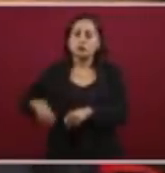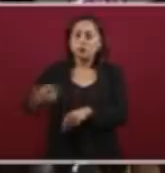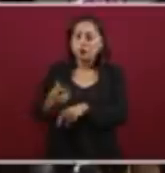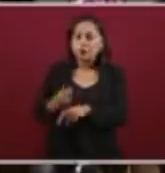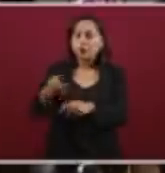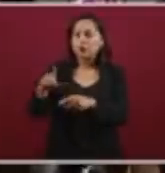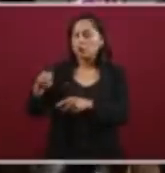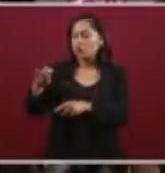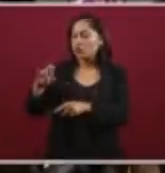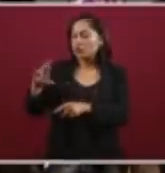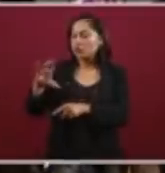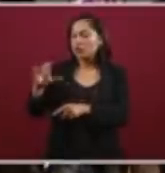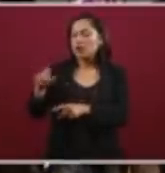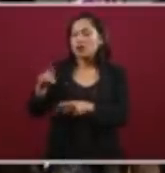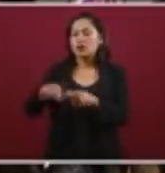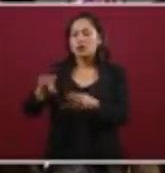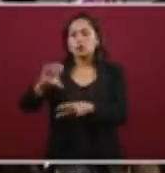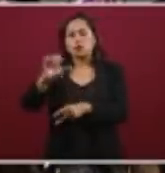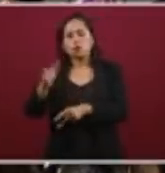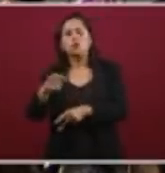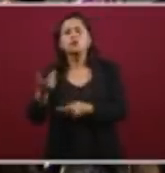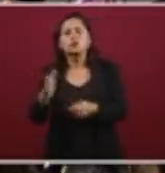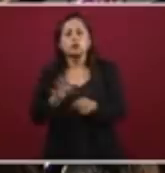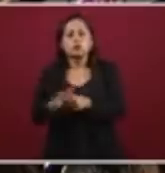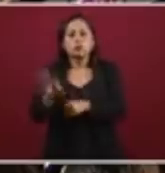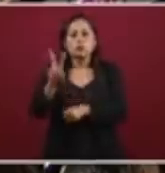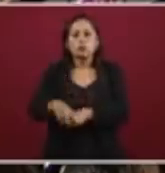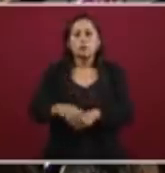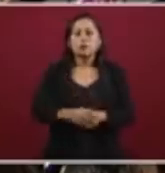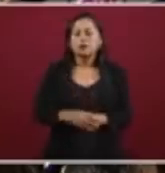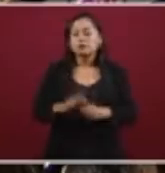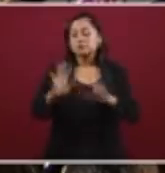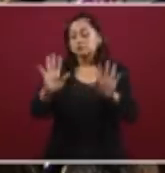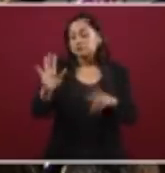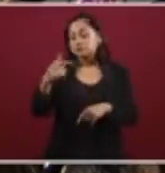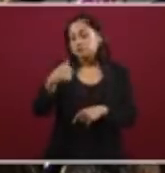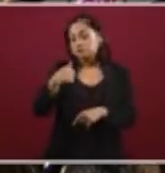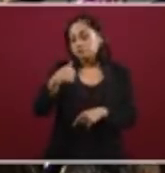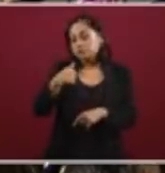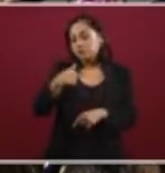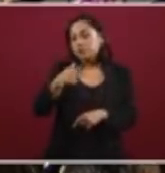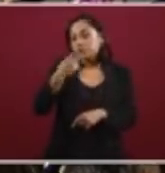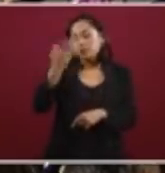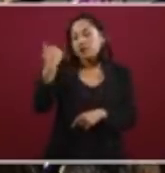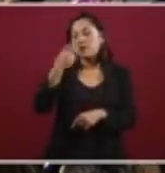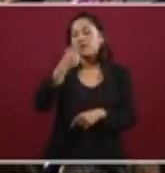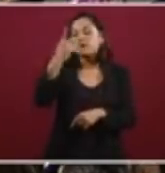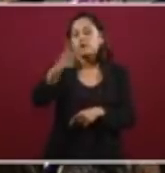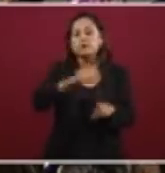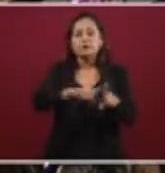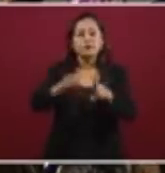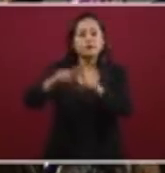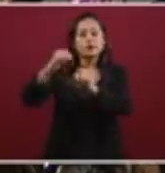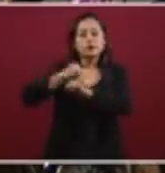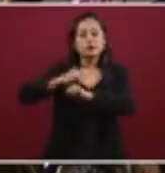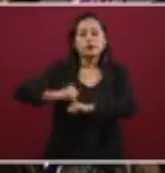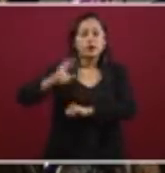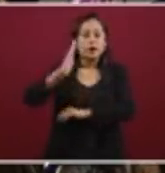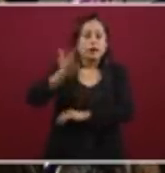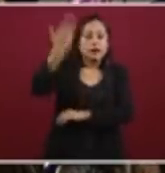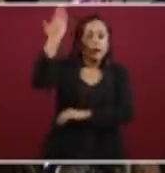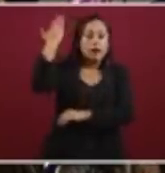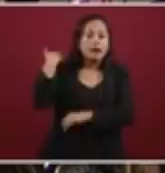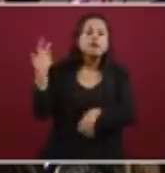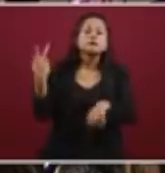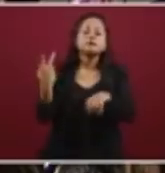específico como les señalado todas las autoridades que en su momento tuvieron conocimiento y tenían una función en los días de los